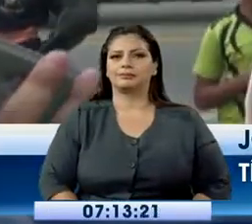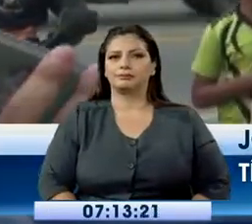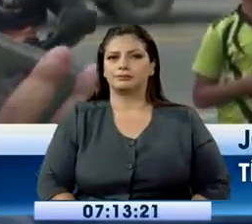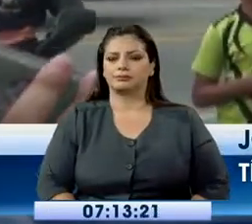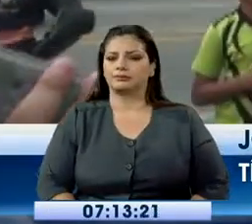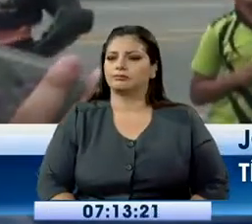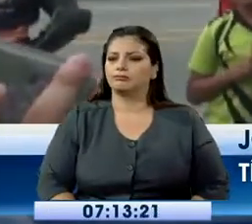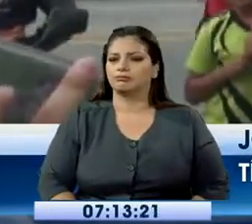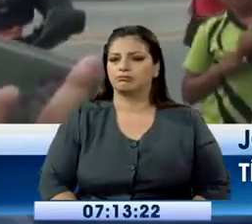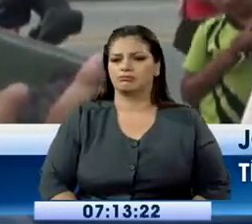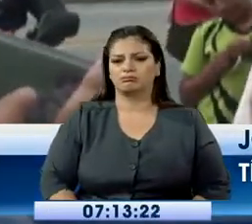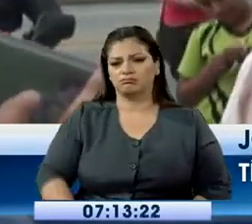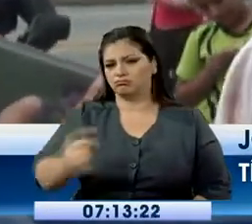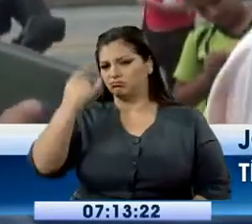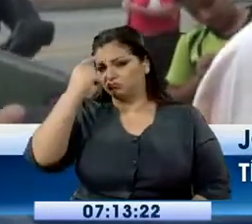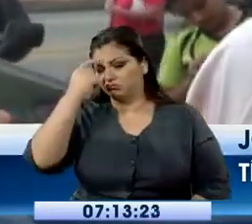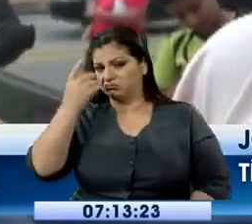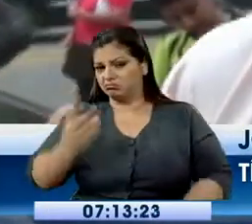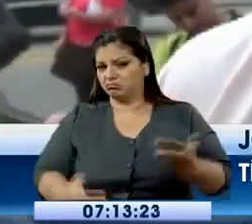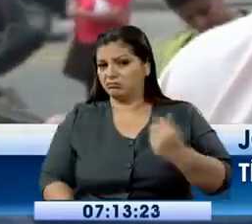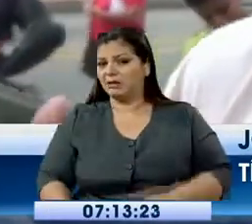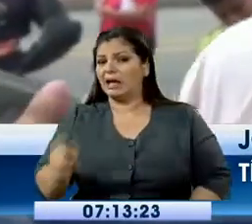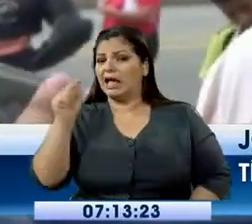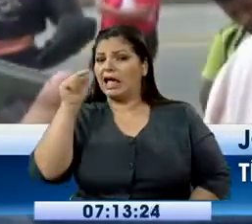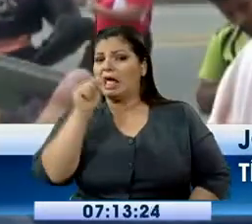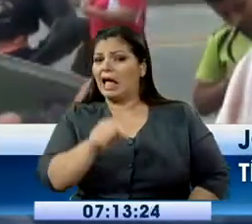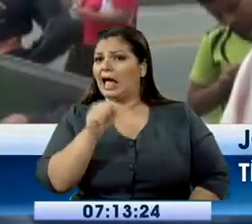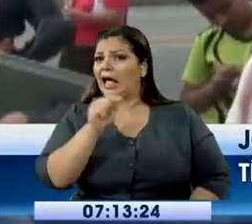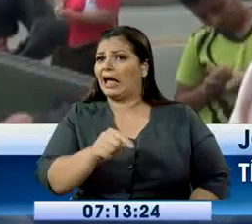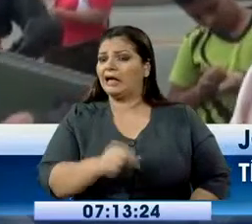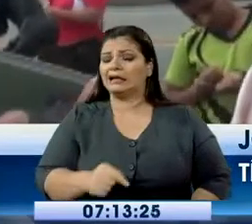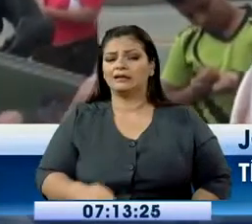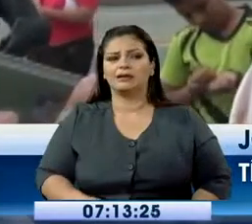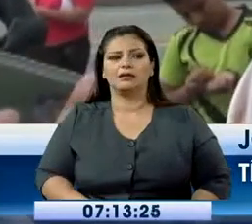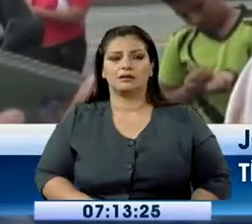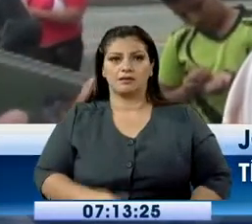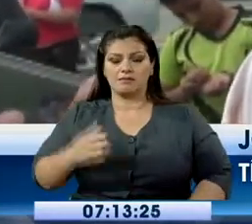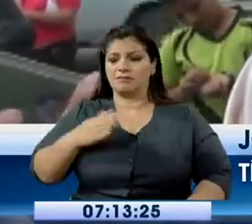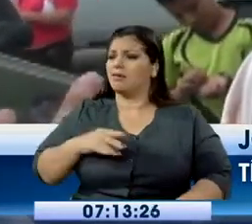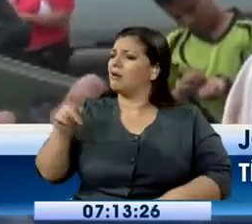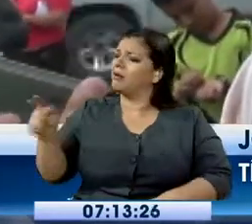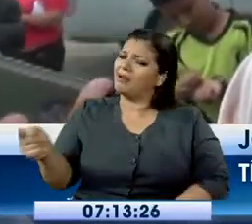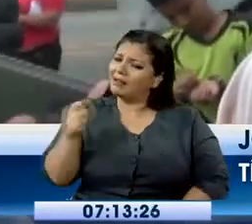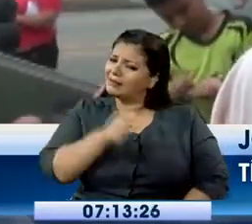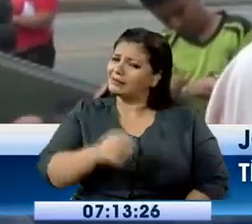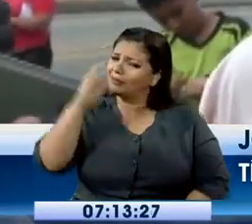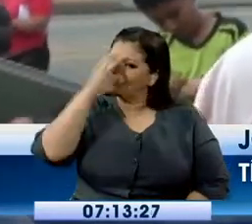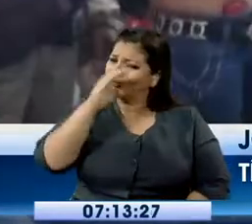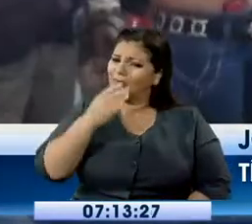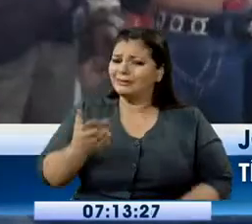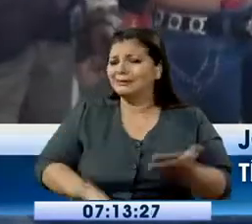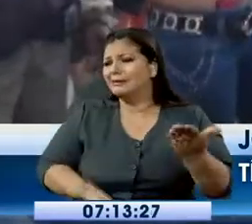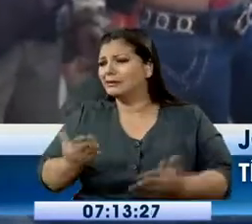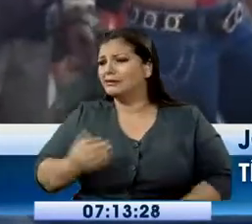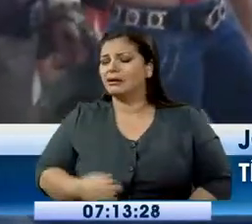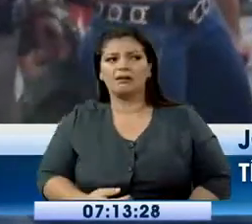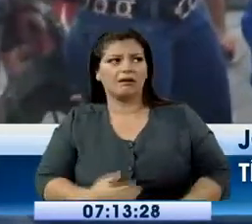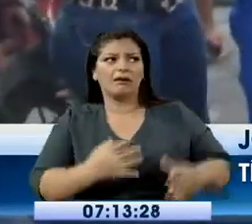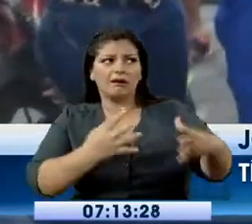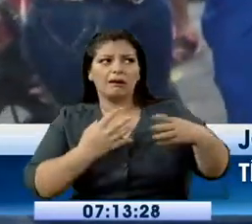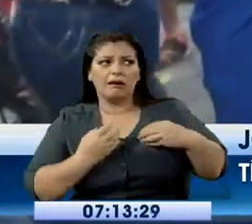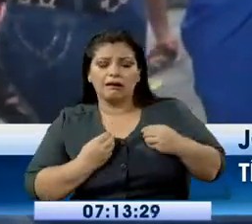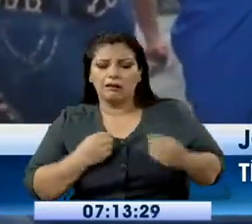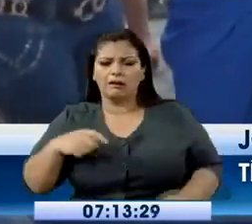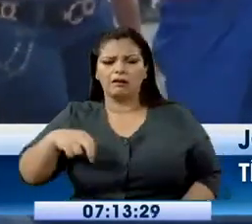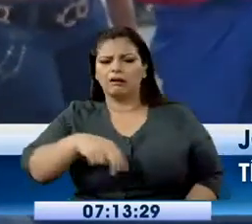niño a lo mejor podía estar en el pozo de agua. Entonces se metió un amigo y encontró las zapatillitas. Fue el padre del menor